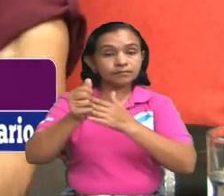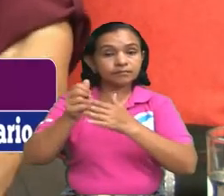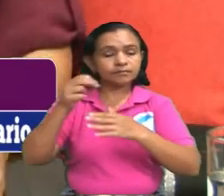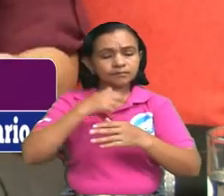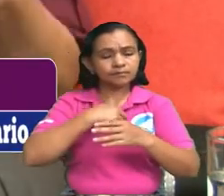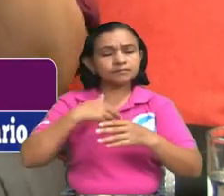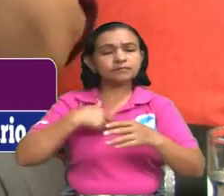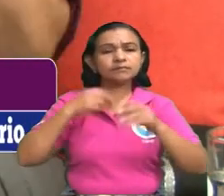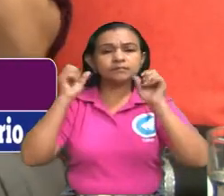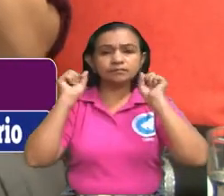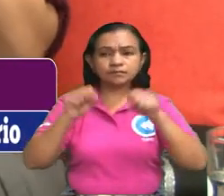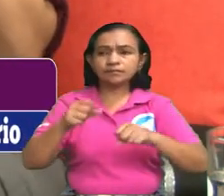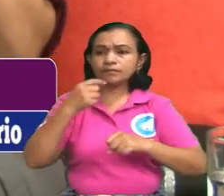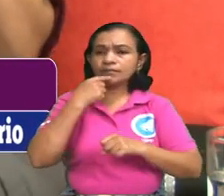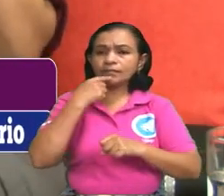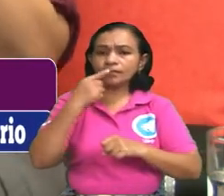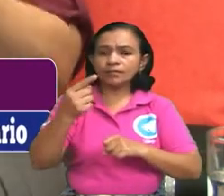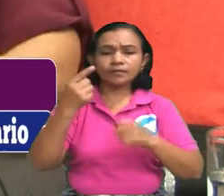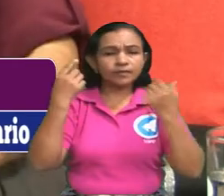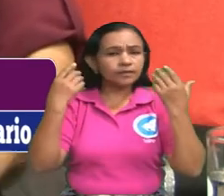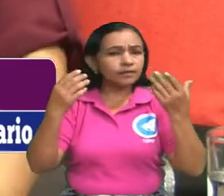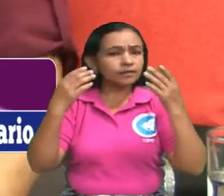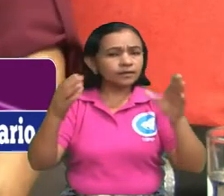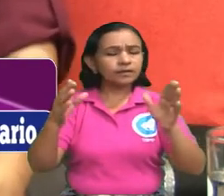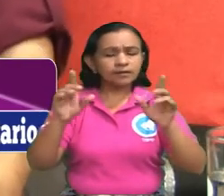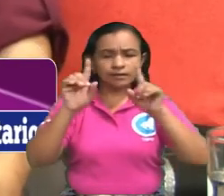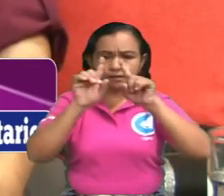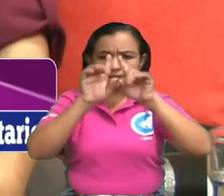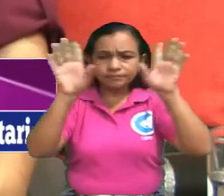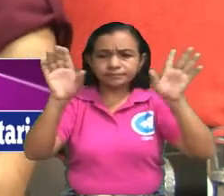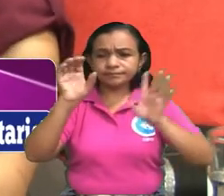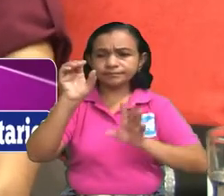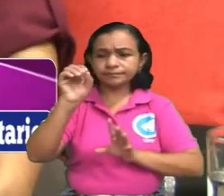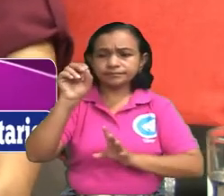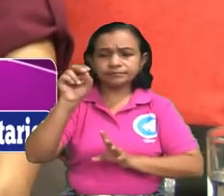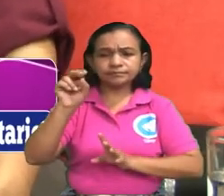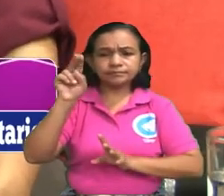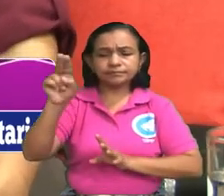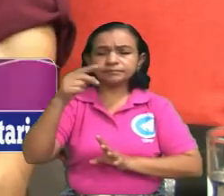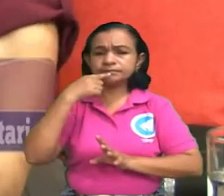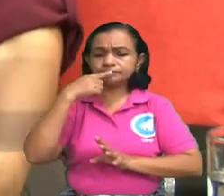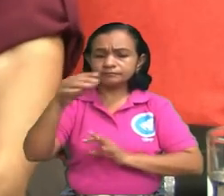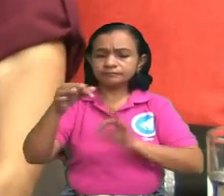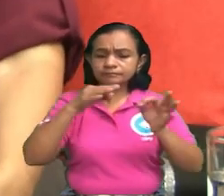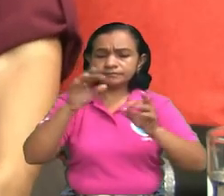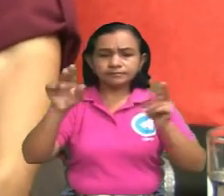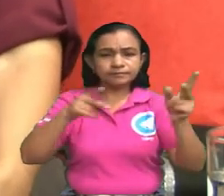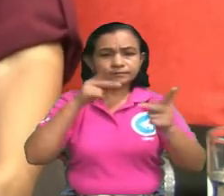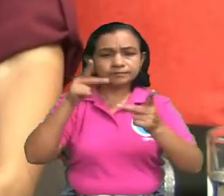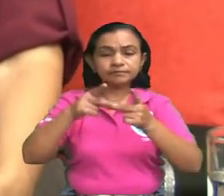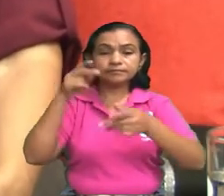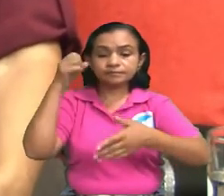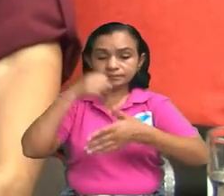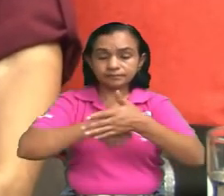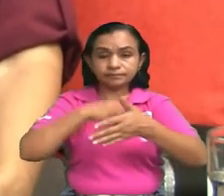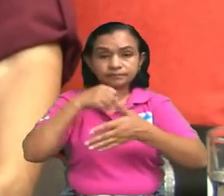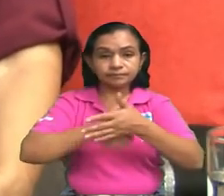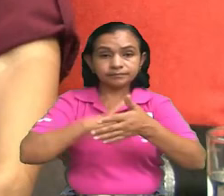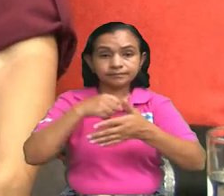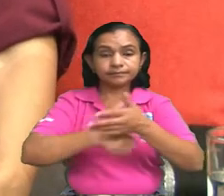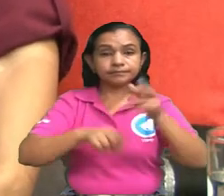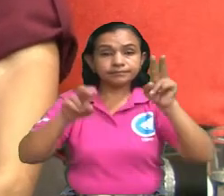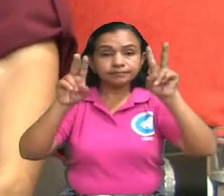la oportunidad de decir las cosas muy claras en las Naciones Unidas. Él defendía el tema